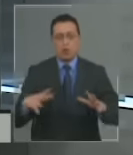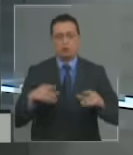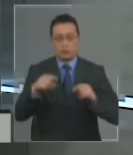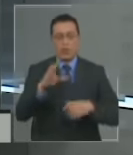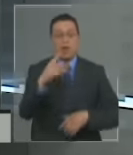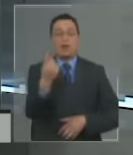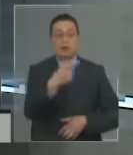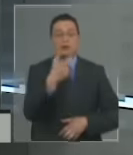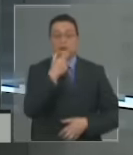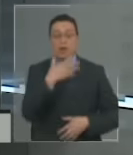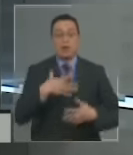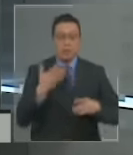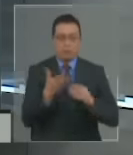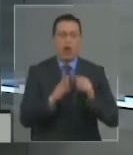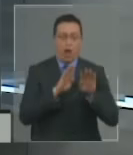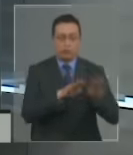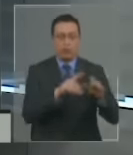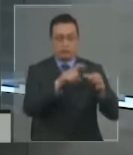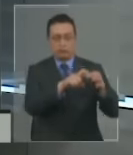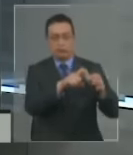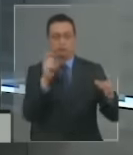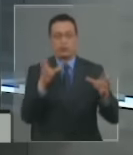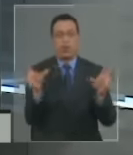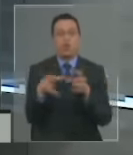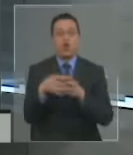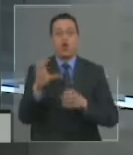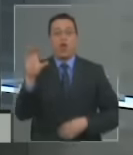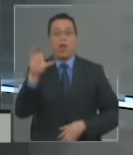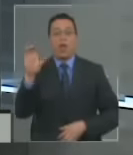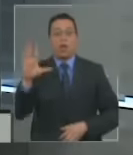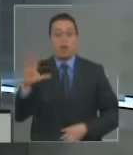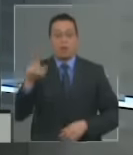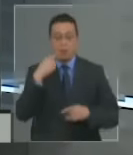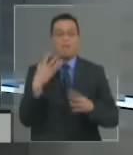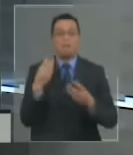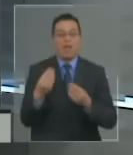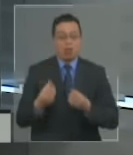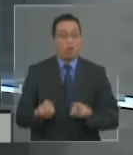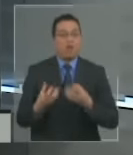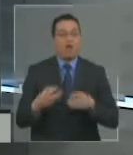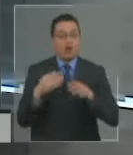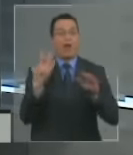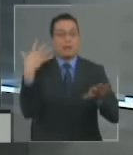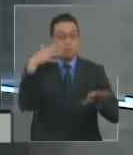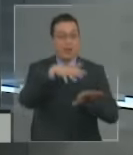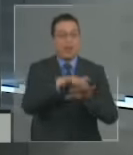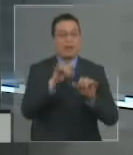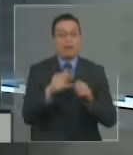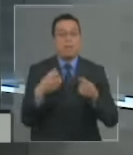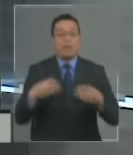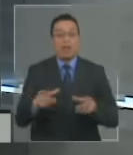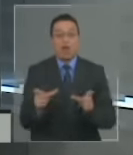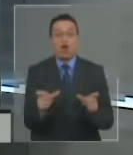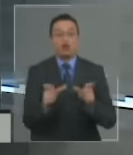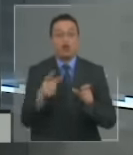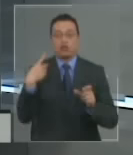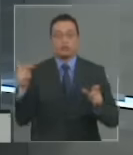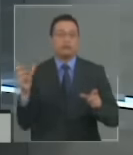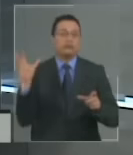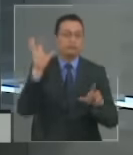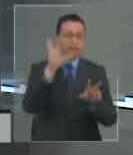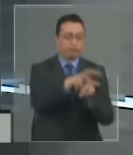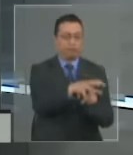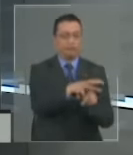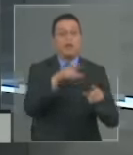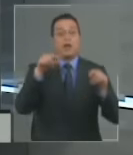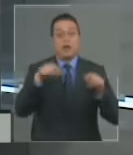que apoyan salirse de la Unión Europea han fomentado el miedo a los inmigrantes y a perder el control de su país en manos europeas. Los